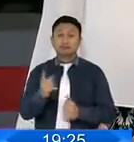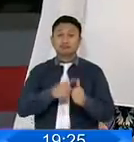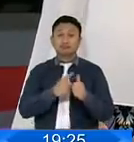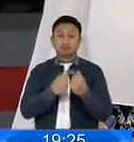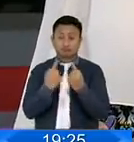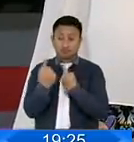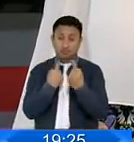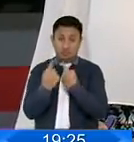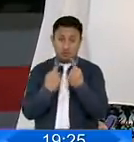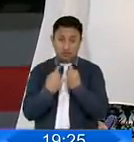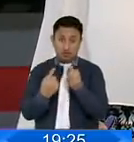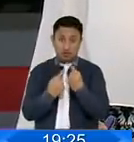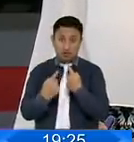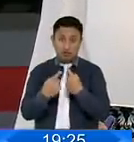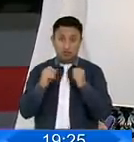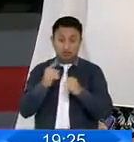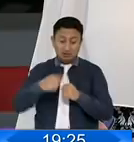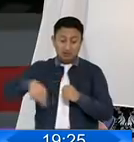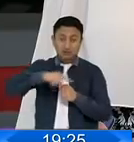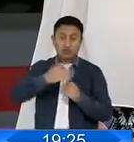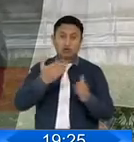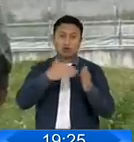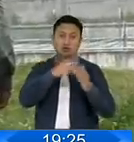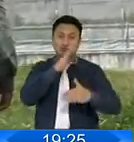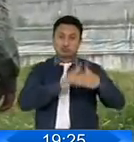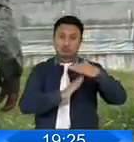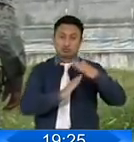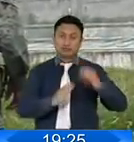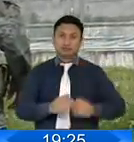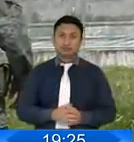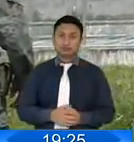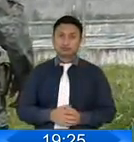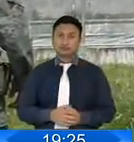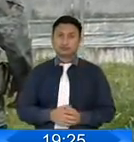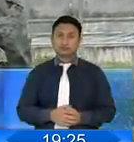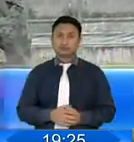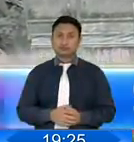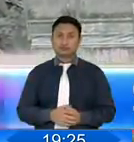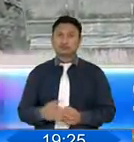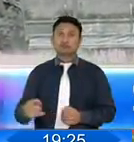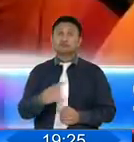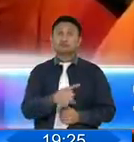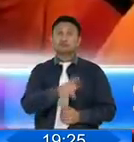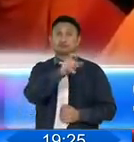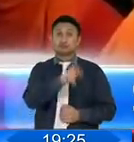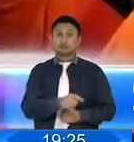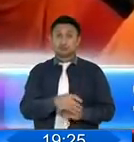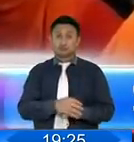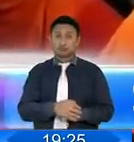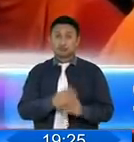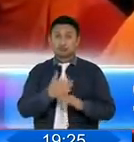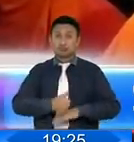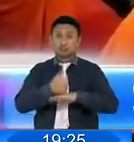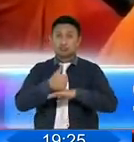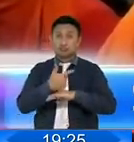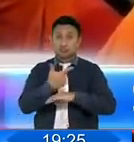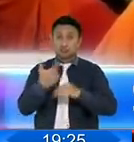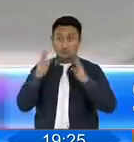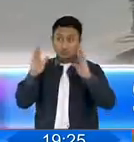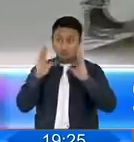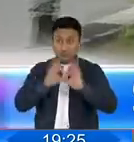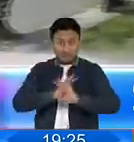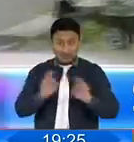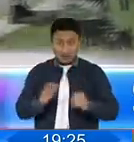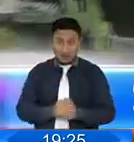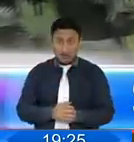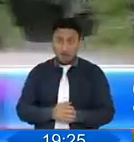la tranquilidad del centro. Según los PPL, ante la falta de respuesta de las autoridades del centro carcelario y de la provincia, estos